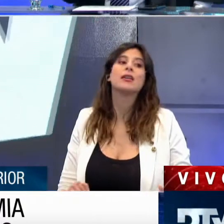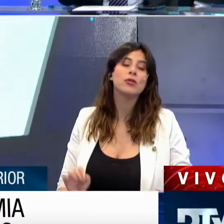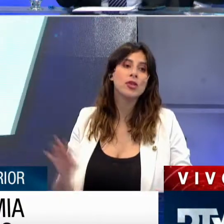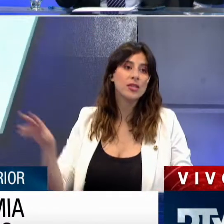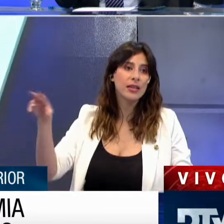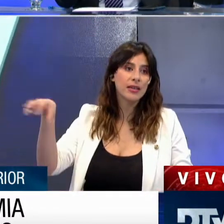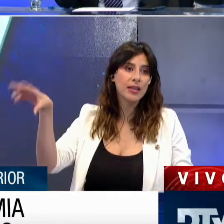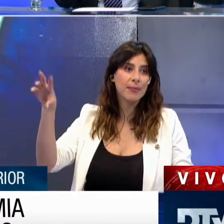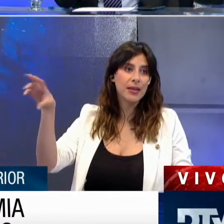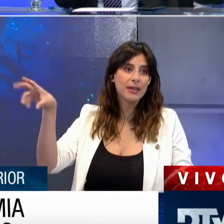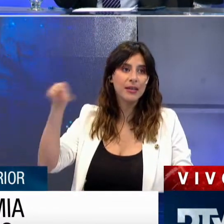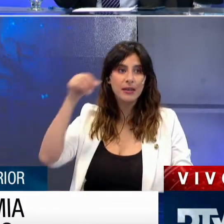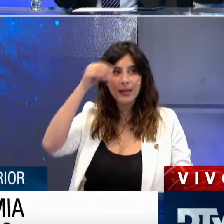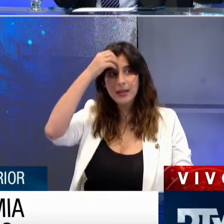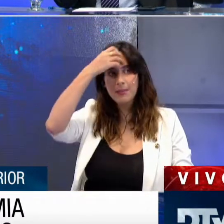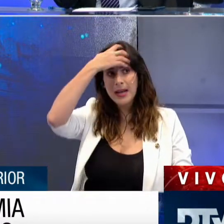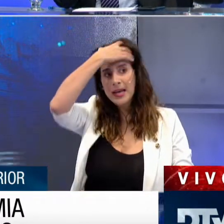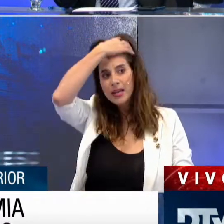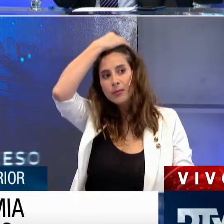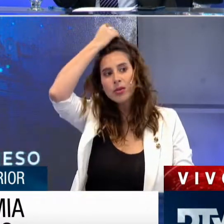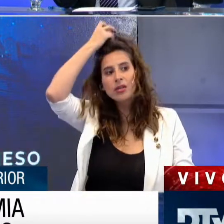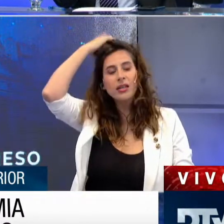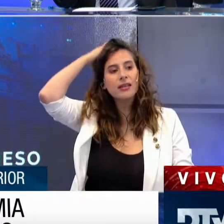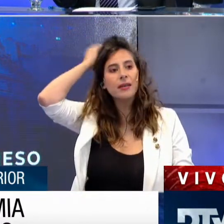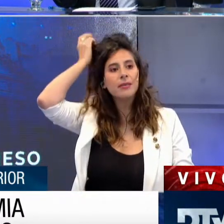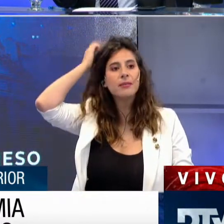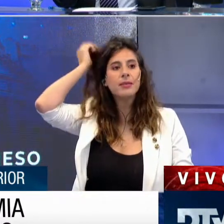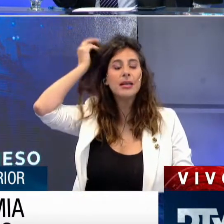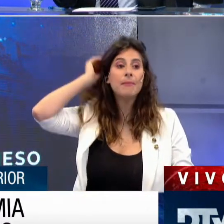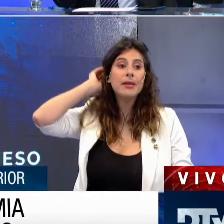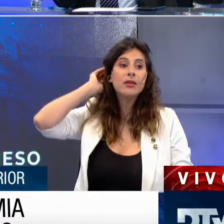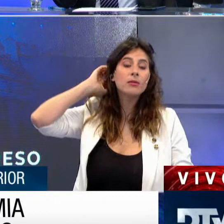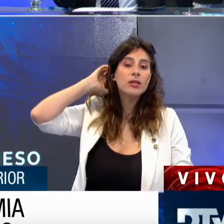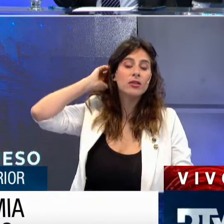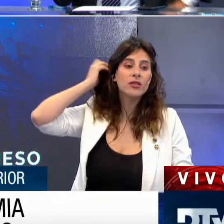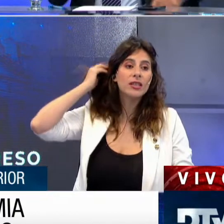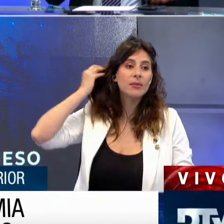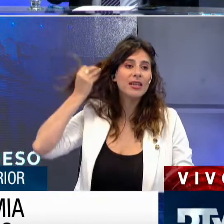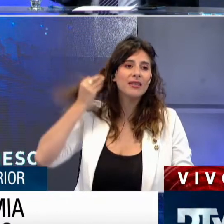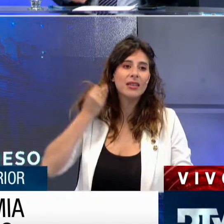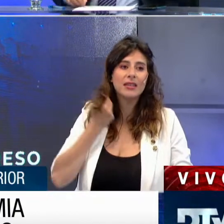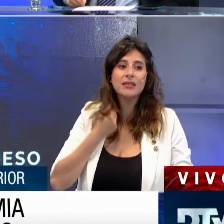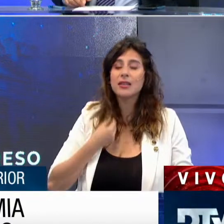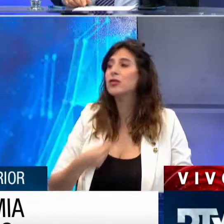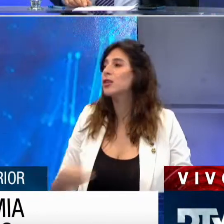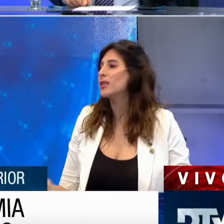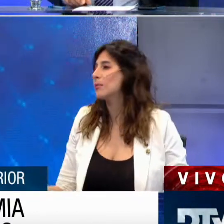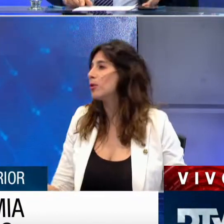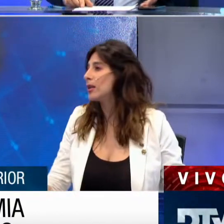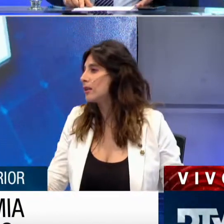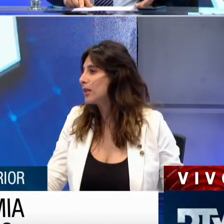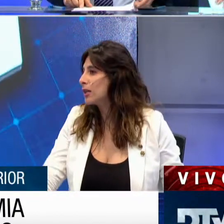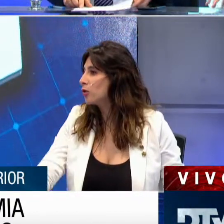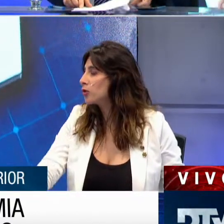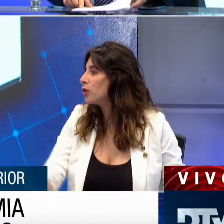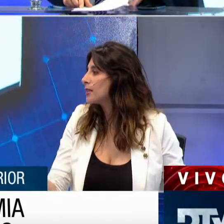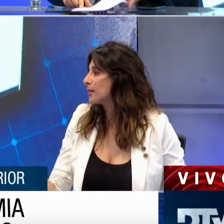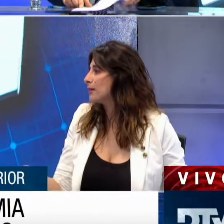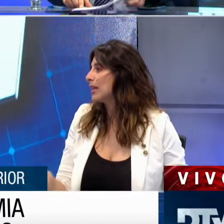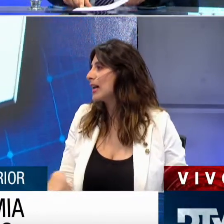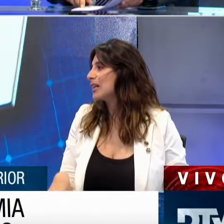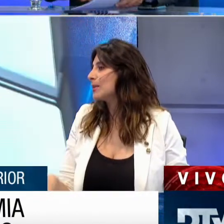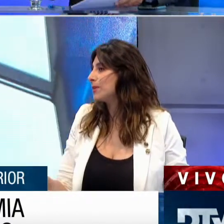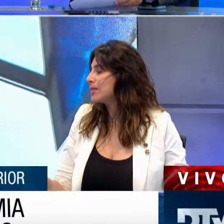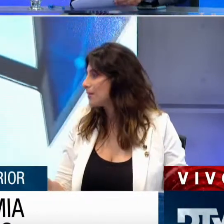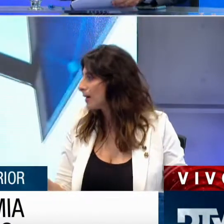veces, algunos en la parte de Palermo también ves, pero bueno, no terminan de alcanzar. Yo te digo que si ponen controles